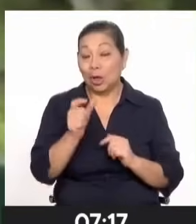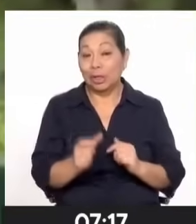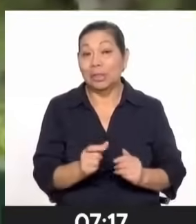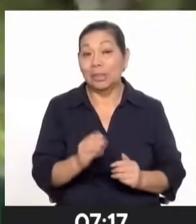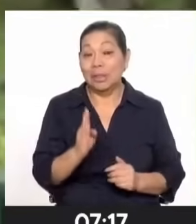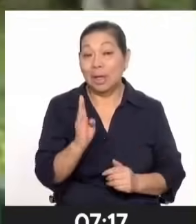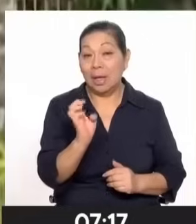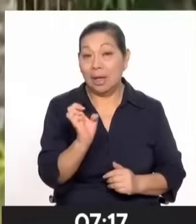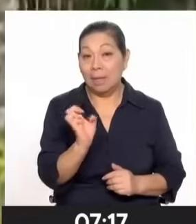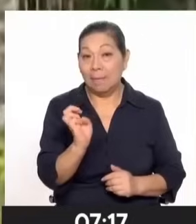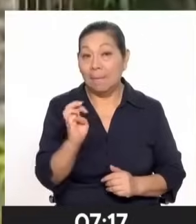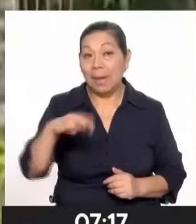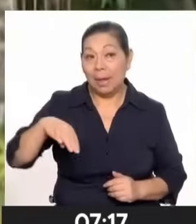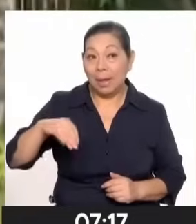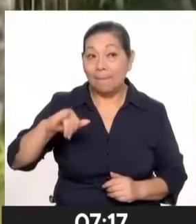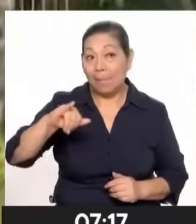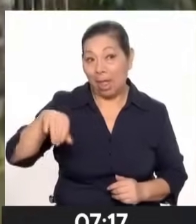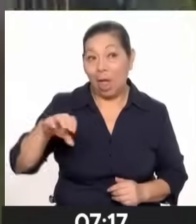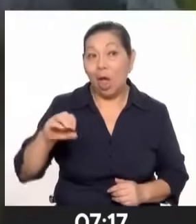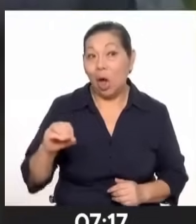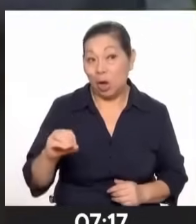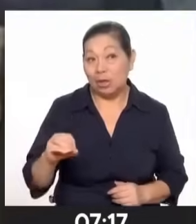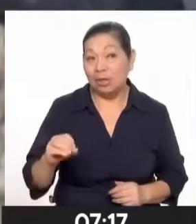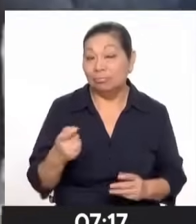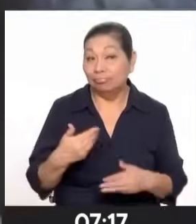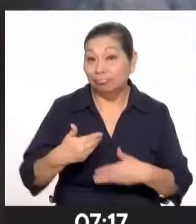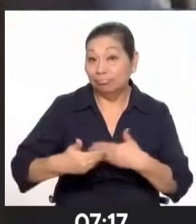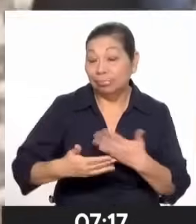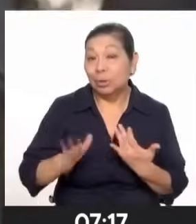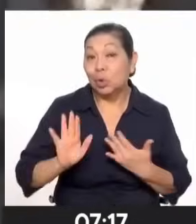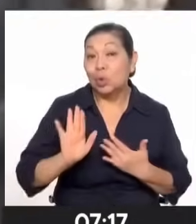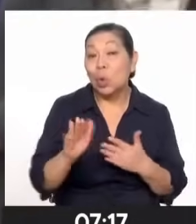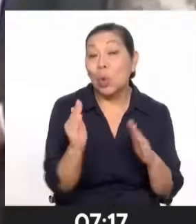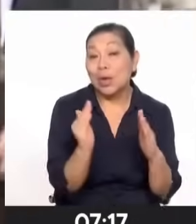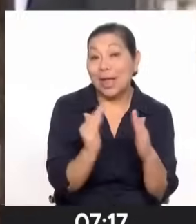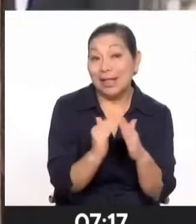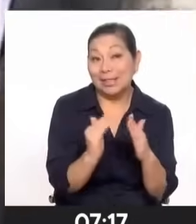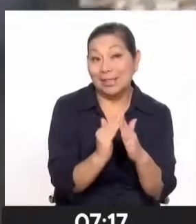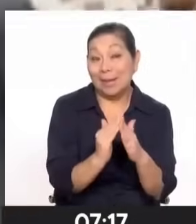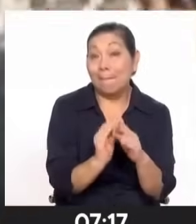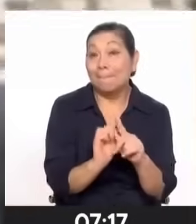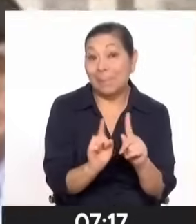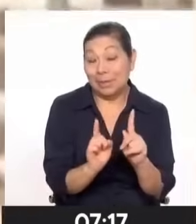Guillermo Bermejo y de esta diligencia que se produce en su vivienda.